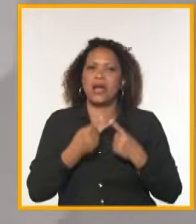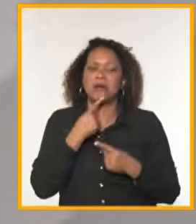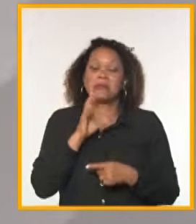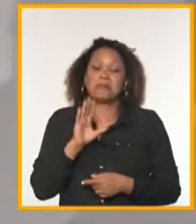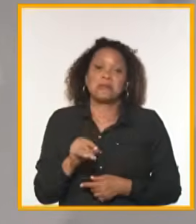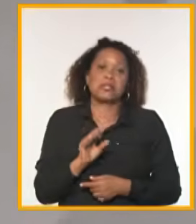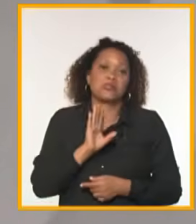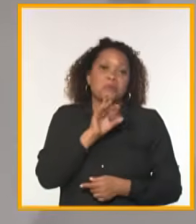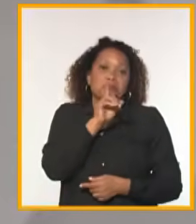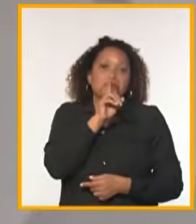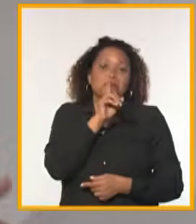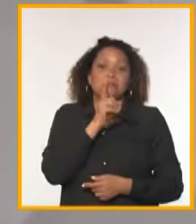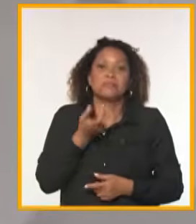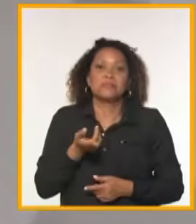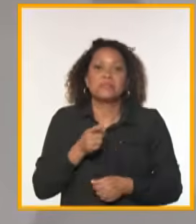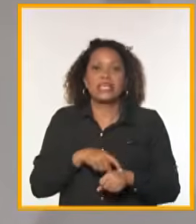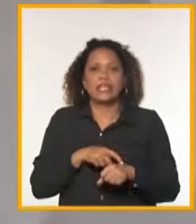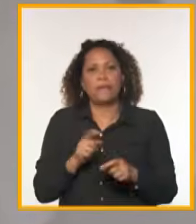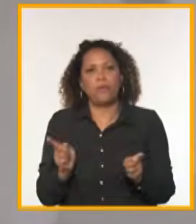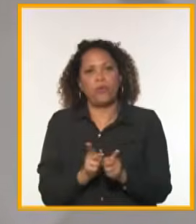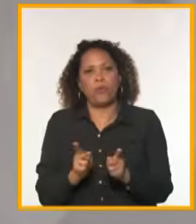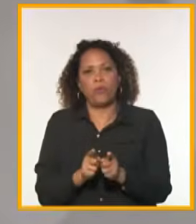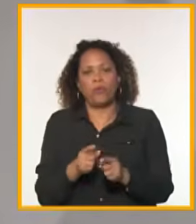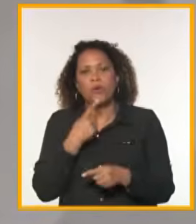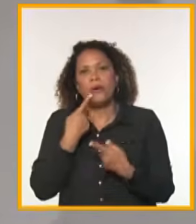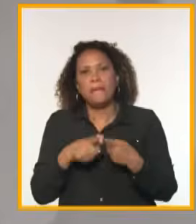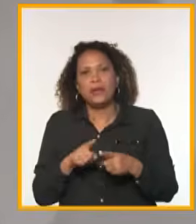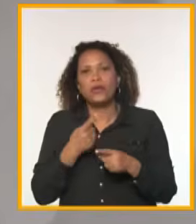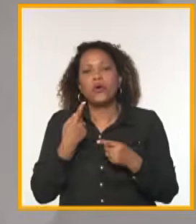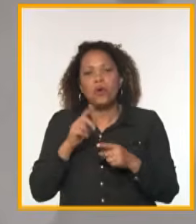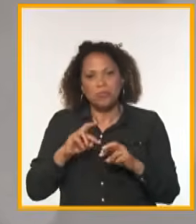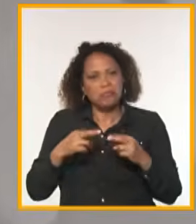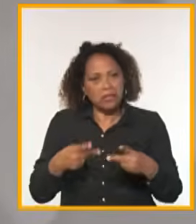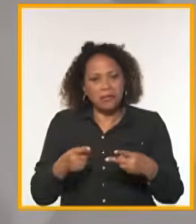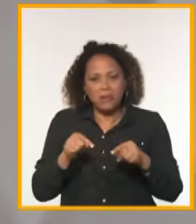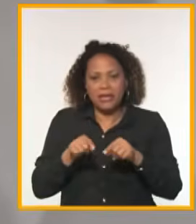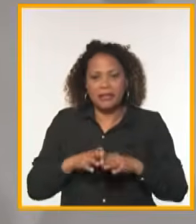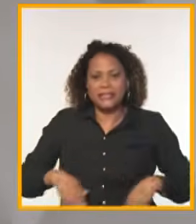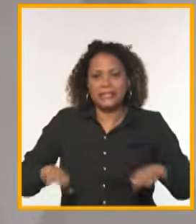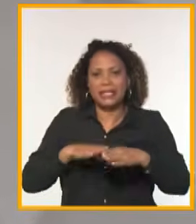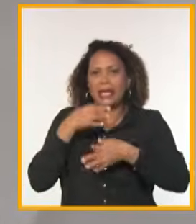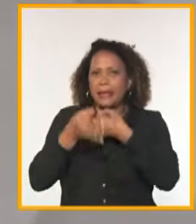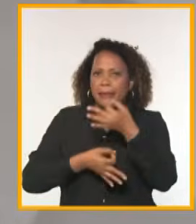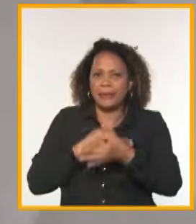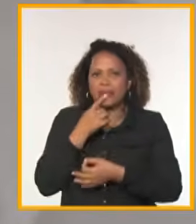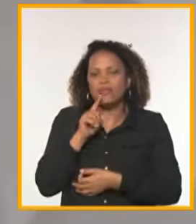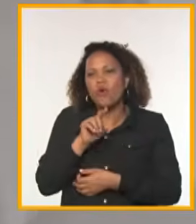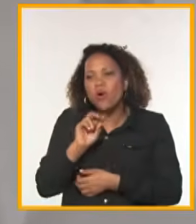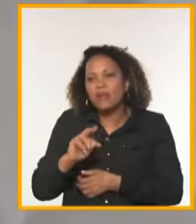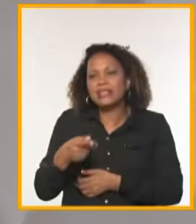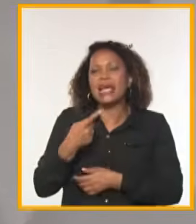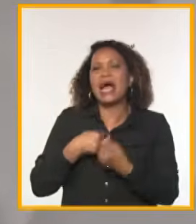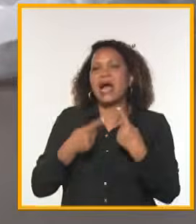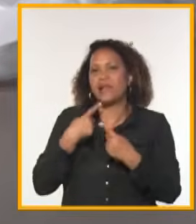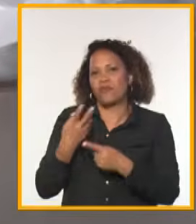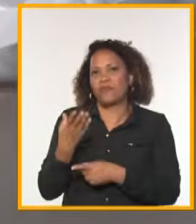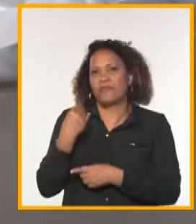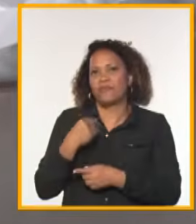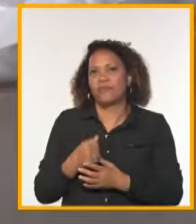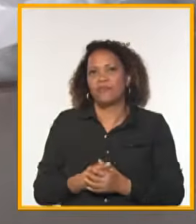decírselo. Nos queda poco tiempo, pero como vamos a tener otra mesa que vamos a seguir hablando, yo quiero retomar algo, porque yo